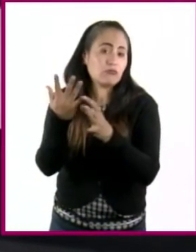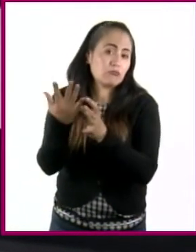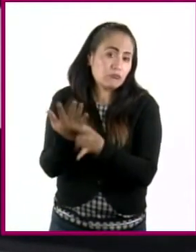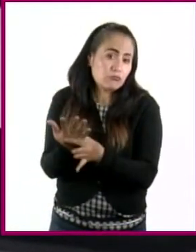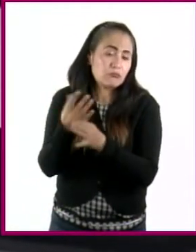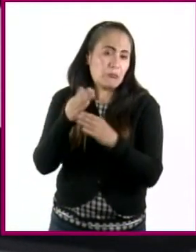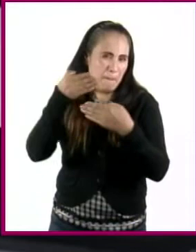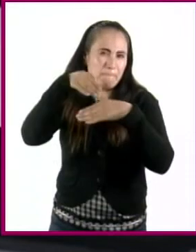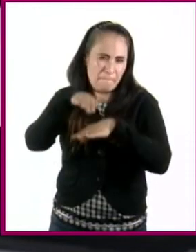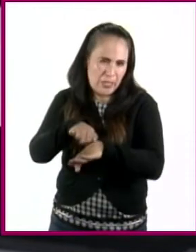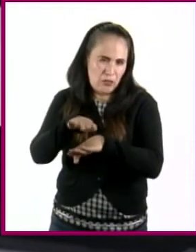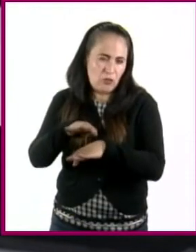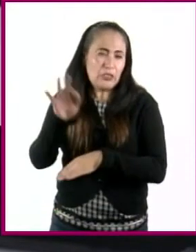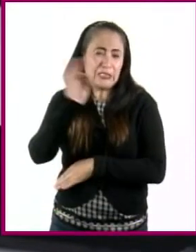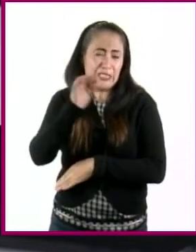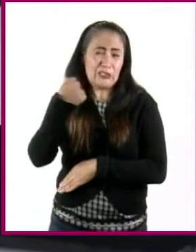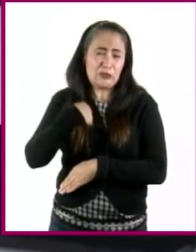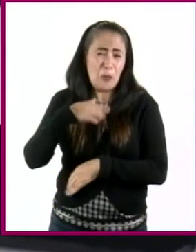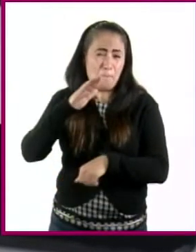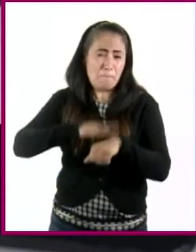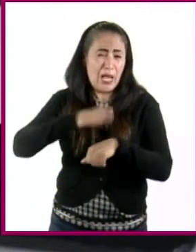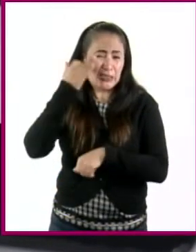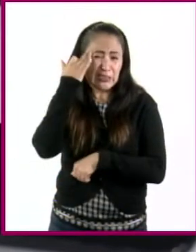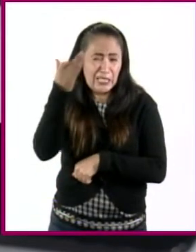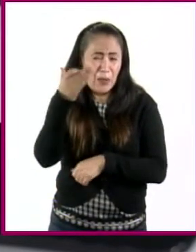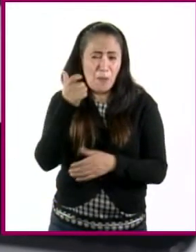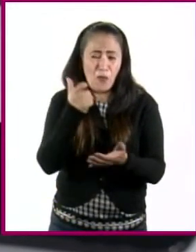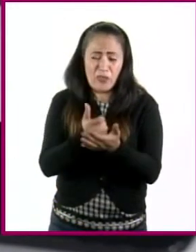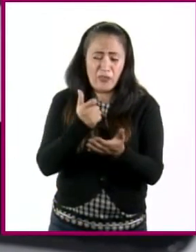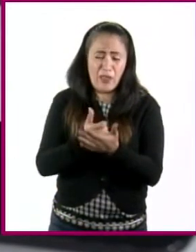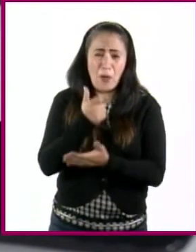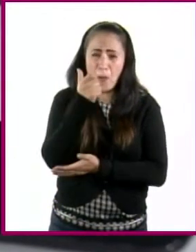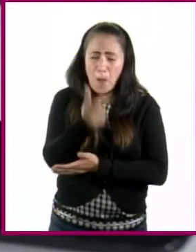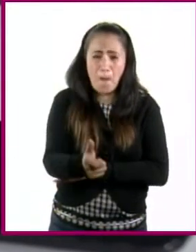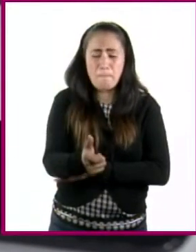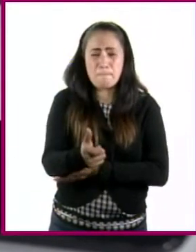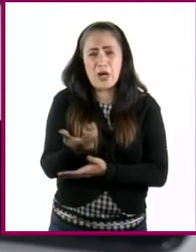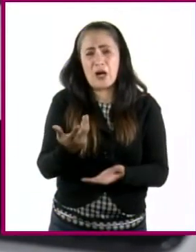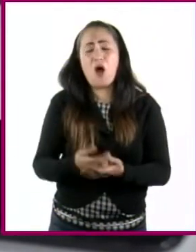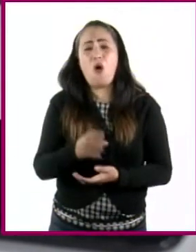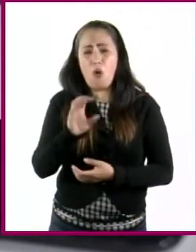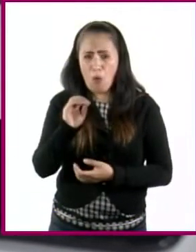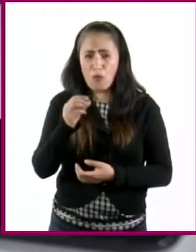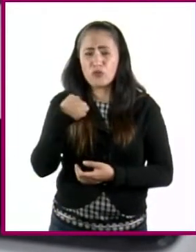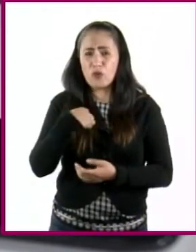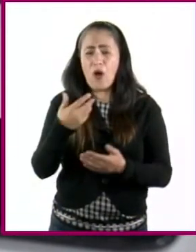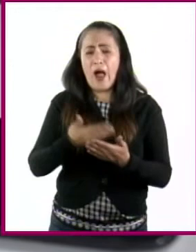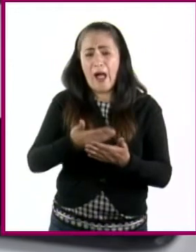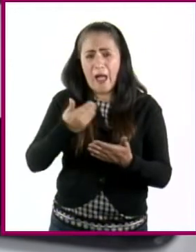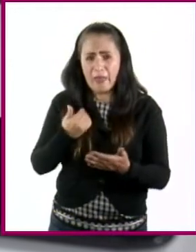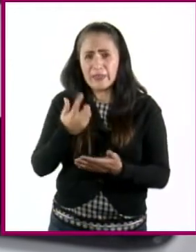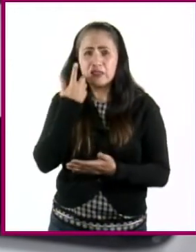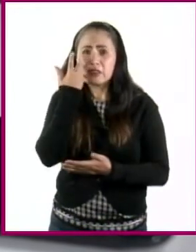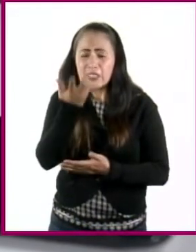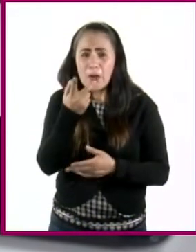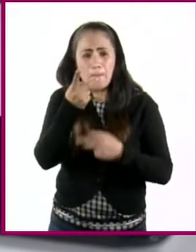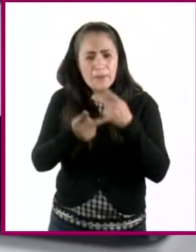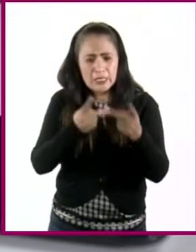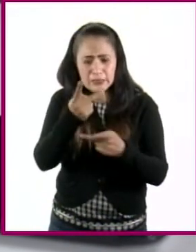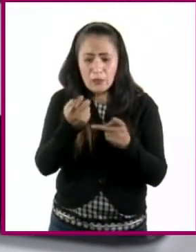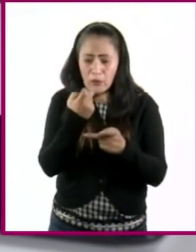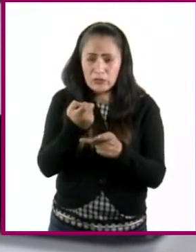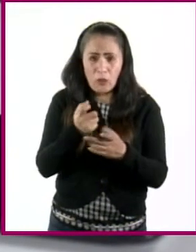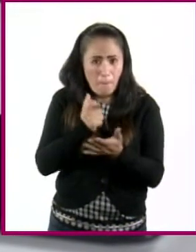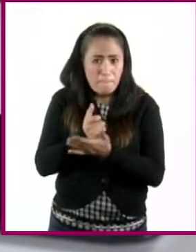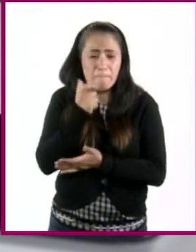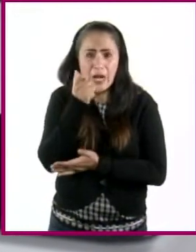alguna razón me estoy tardando en pagar el préstamo o si yo quiero pagar el préstamo antes de tiempo. Entonces, son esas básicamente lo que